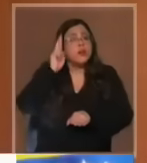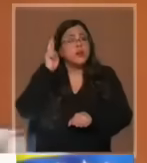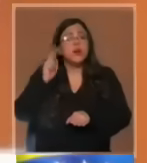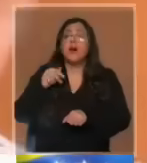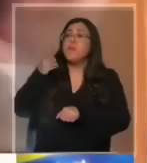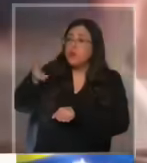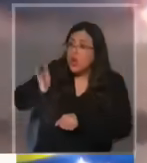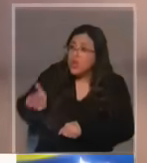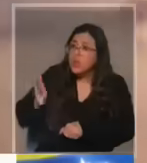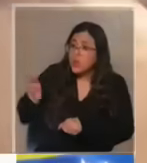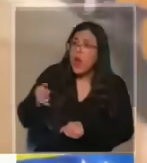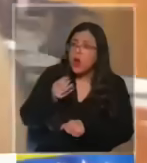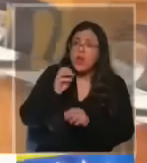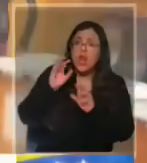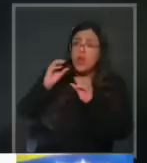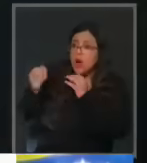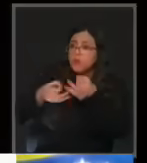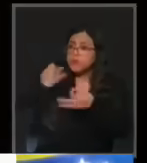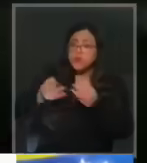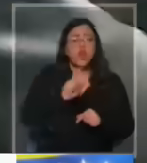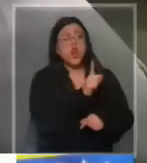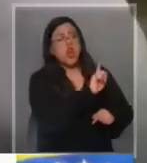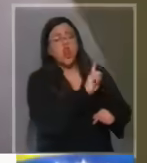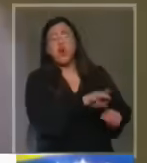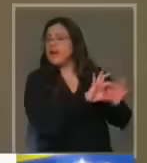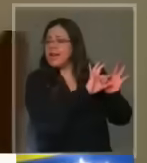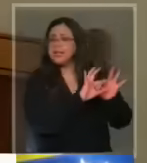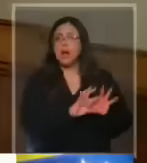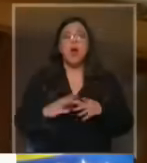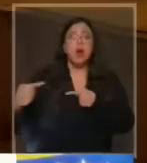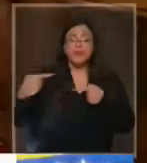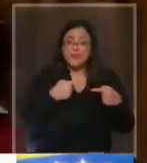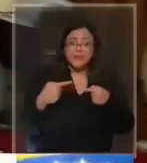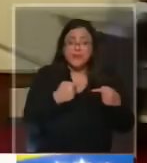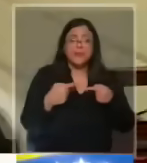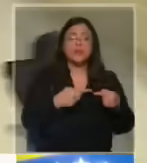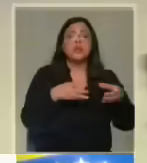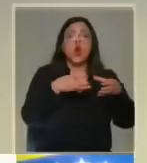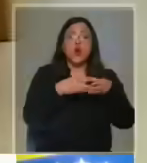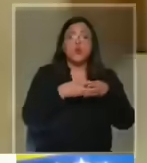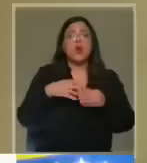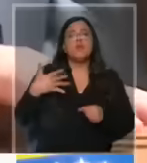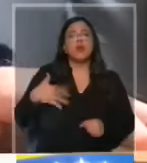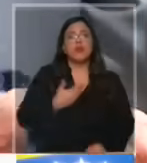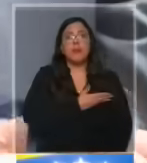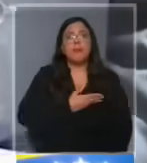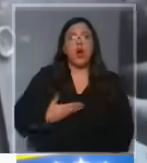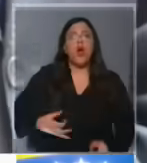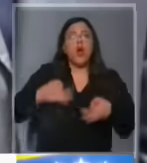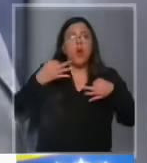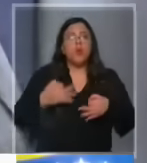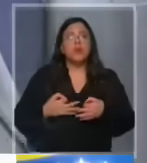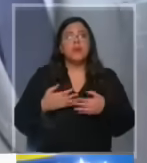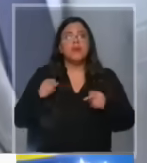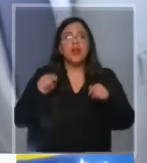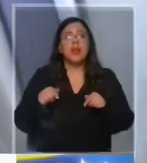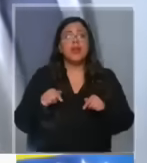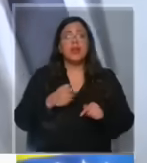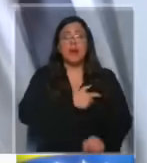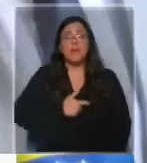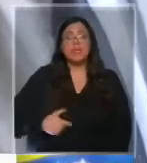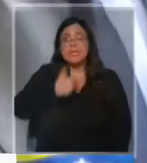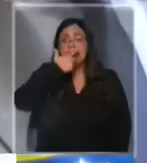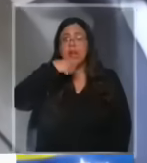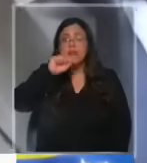sostiene? Amigos. ¿Lo sostiene? No, gracias. Fuertes diferencias entre las fuerzas clave del gobierno que escalaron hasta el gabinete del presidente Boric con